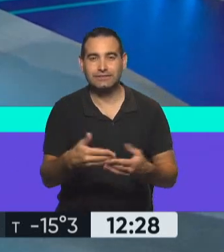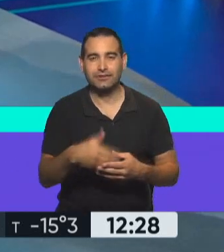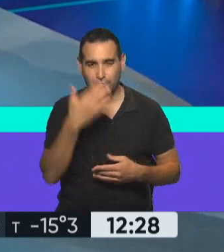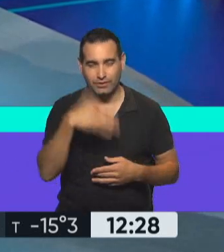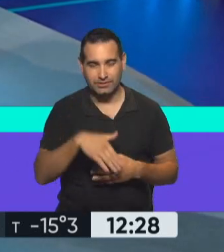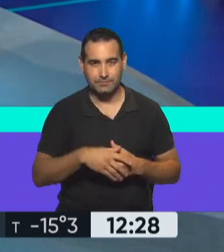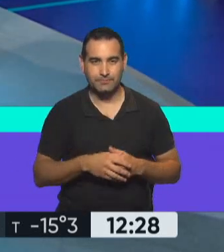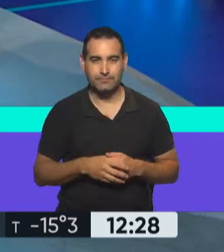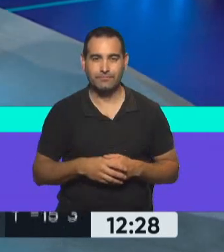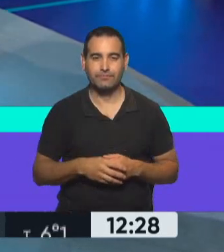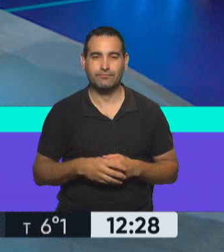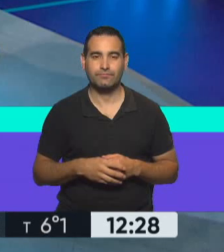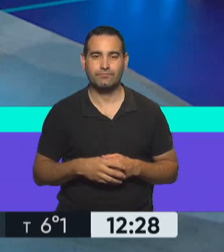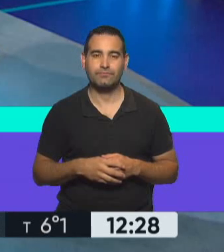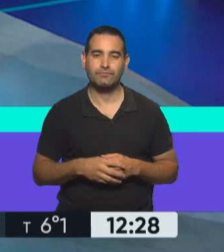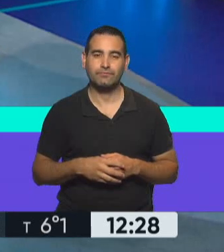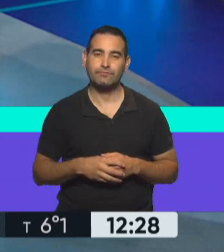incorporan, bioambientales, perdón.